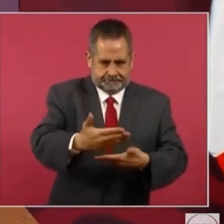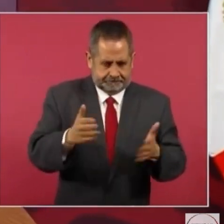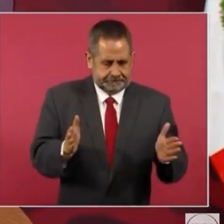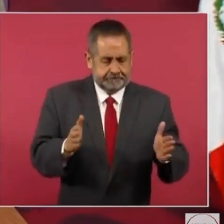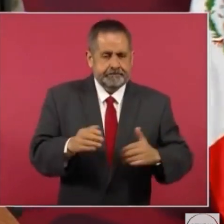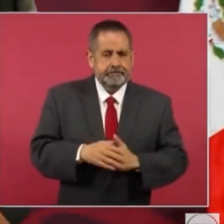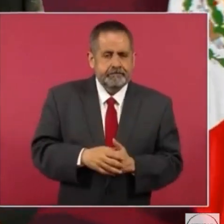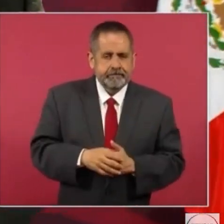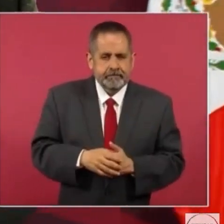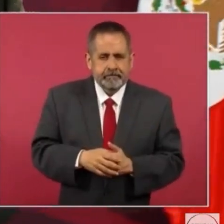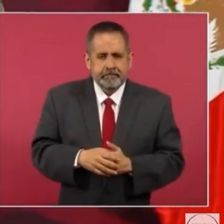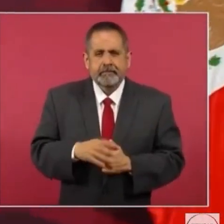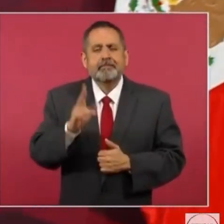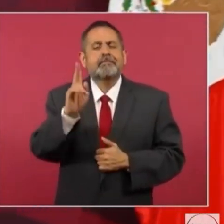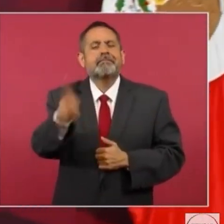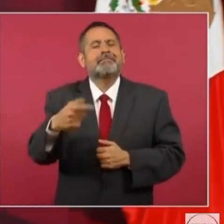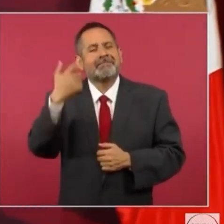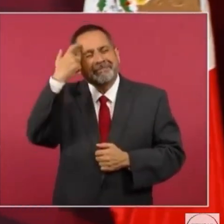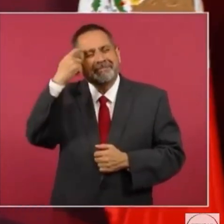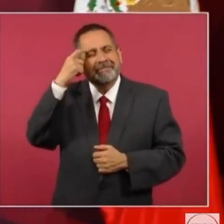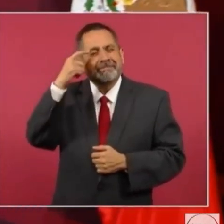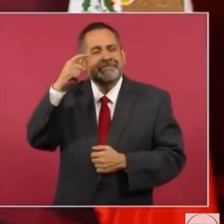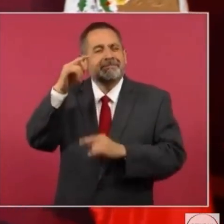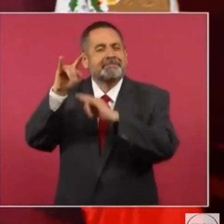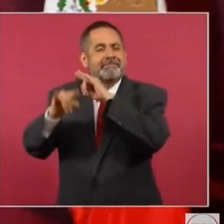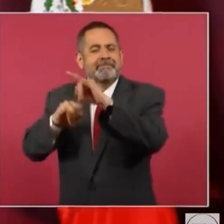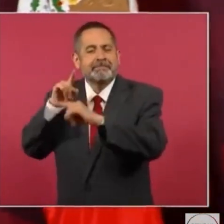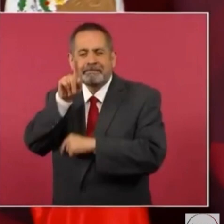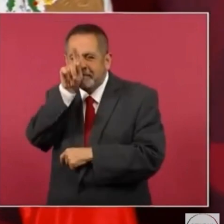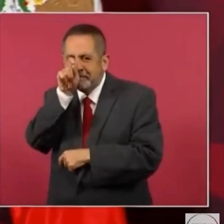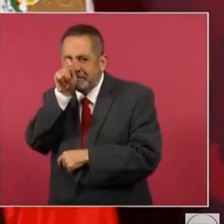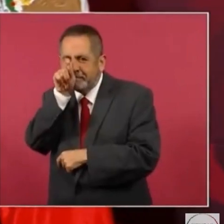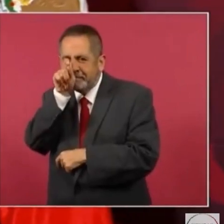Así como los periquitos de las ferias.